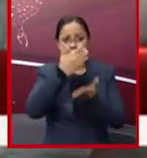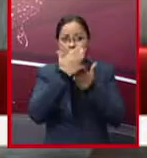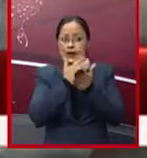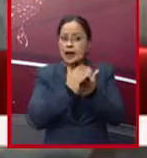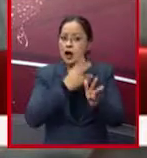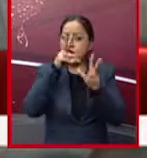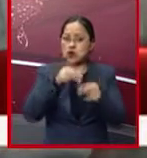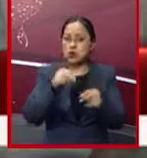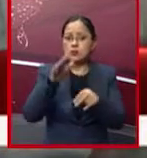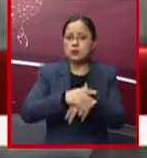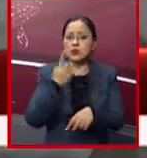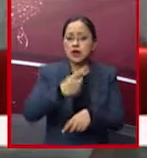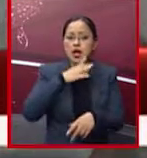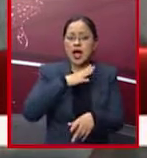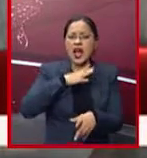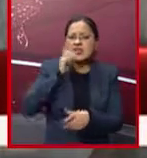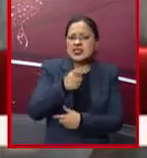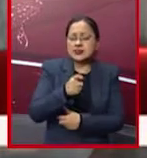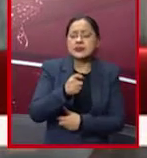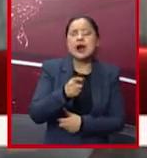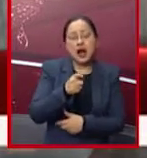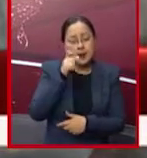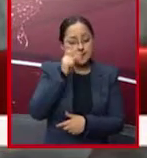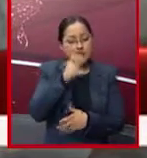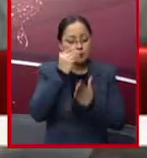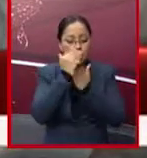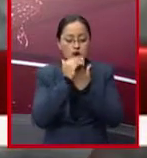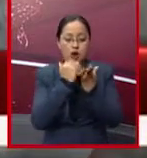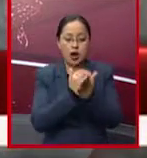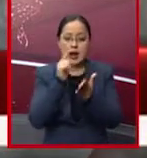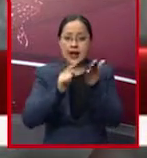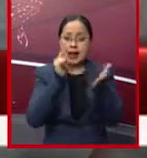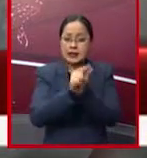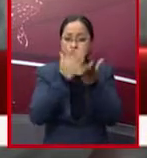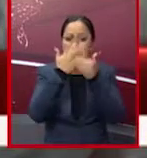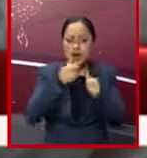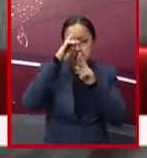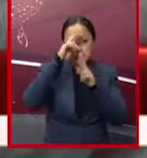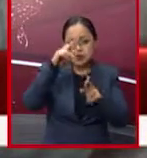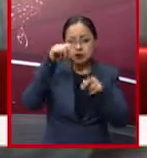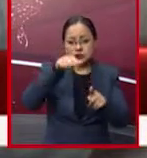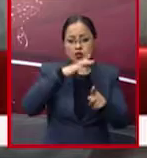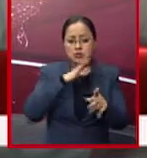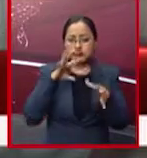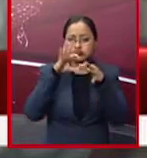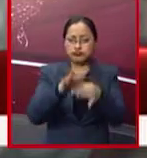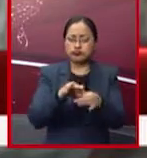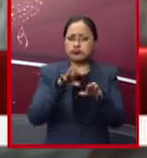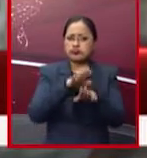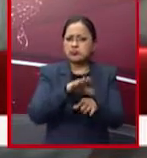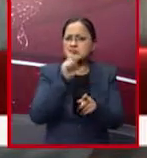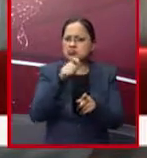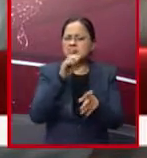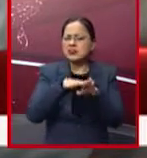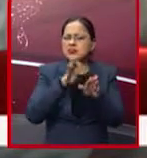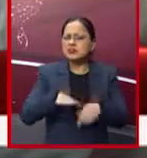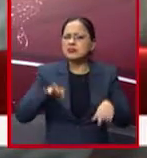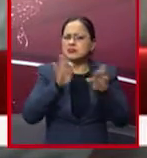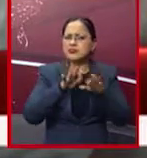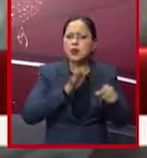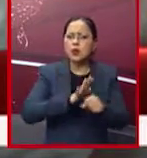una violación a los principios básicos de constitucionalidad y sobre todo